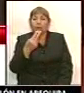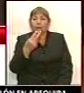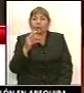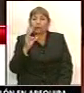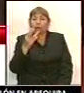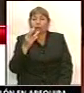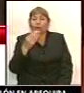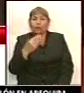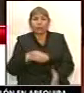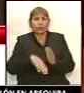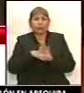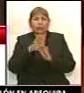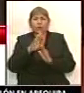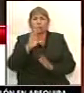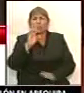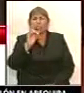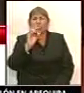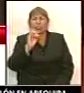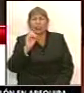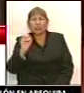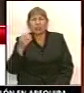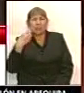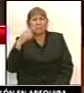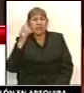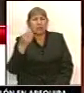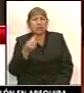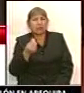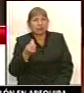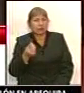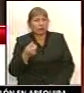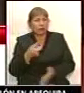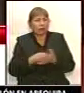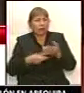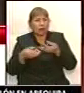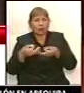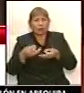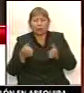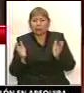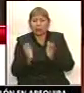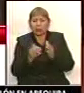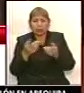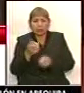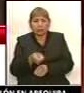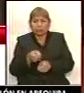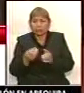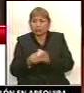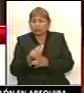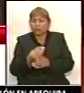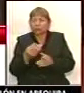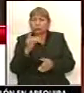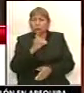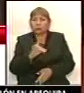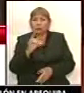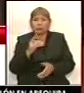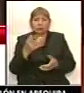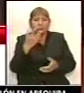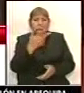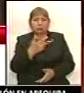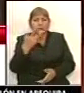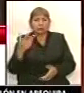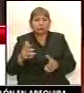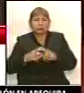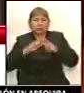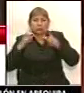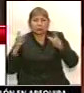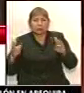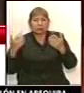que superaban los 700 millones de soles. Un fondo creado para los pequeños agricultores utilizados por 33 grandes